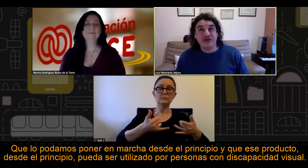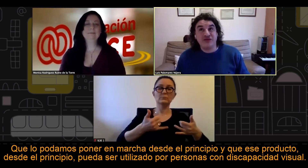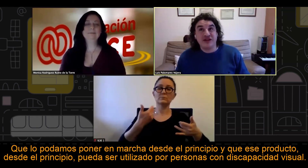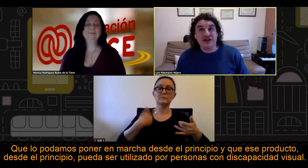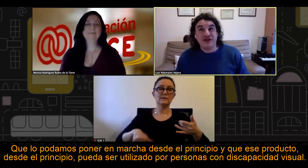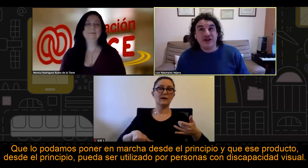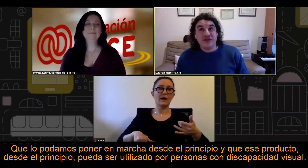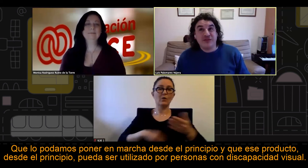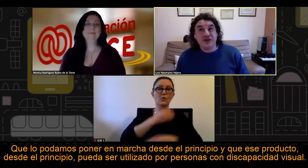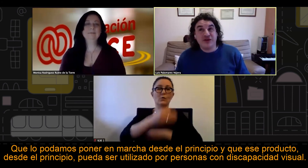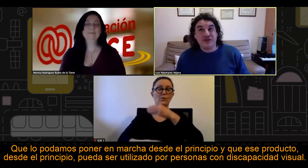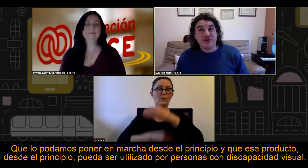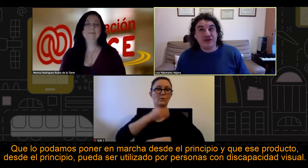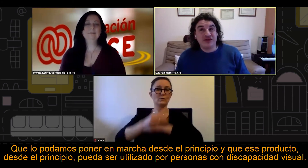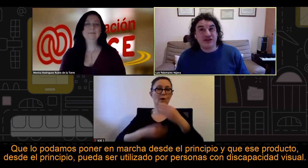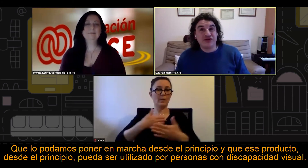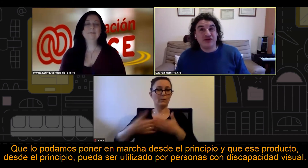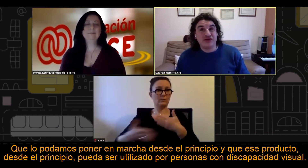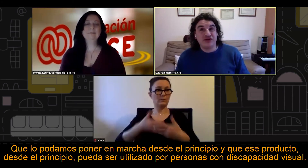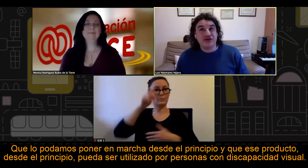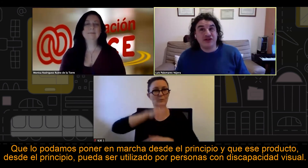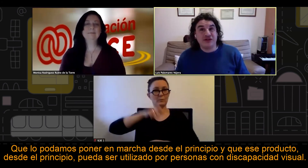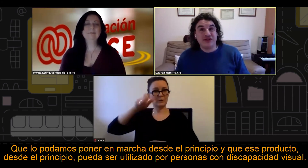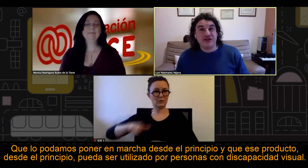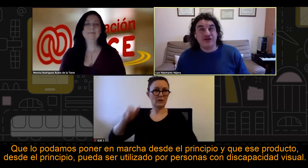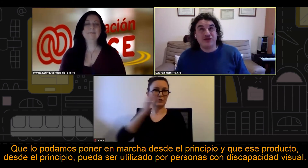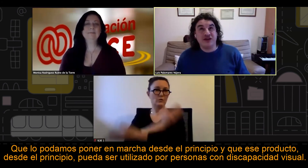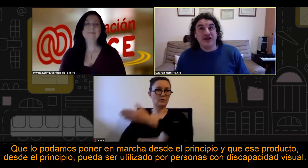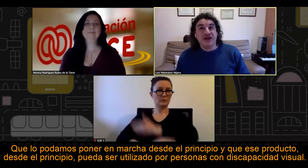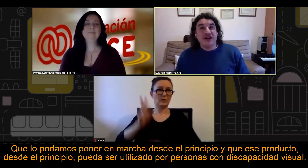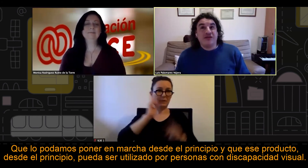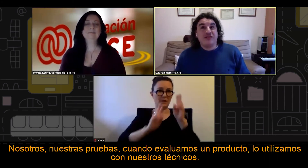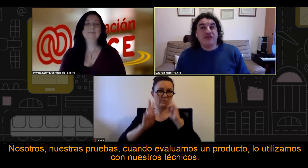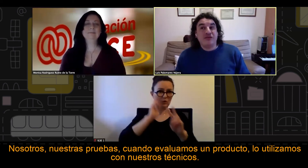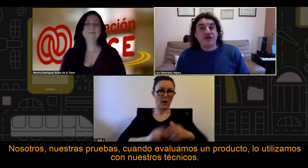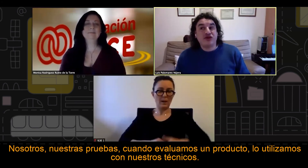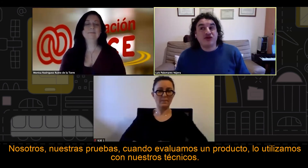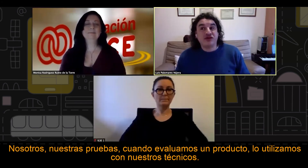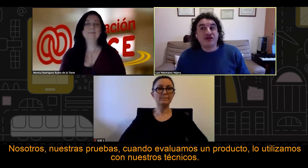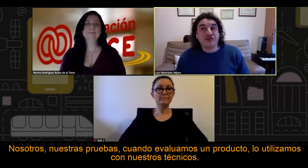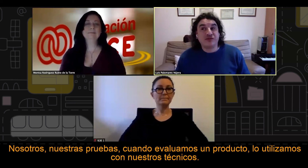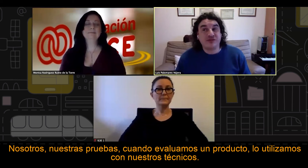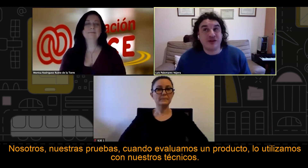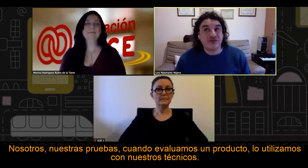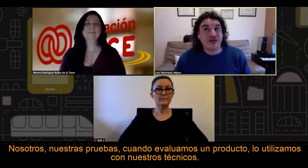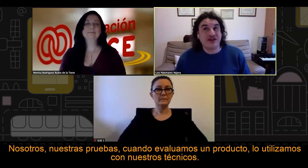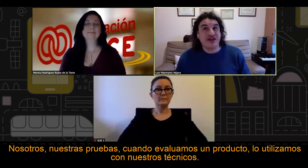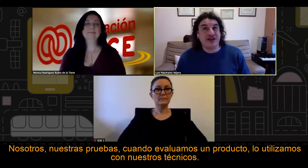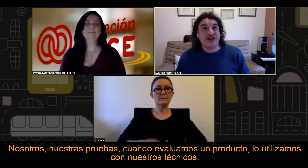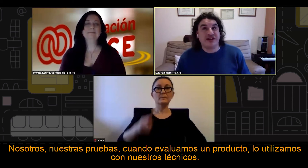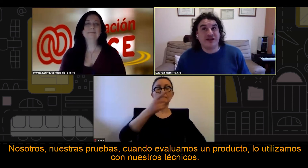ser utilizado por personas con discapacidad visual. Nosotros, nuestras pruebas, pues